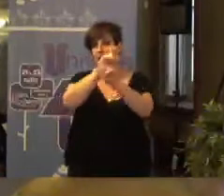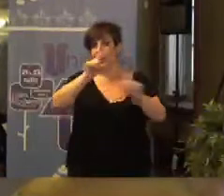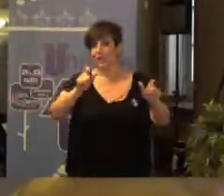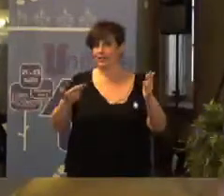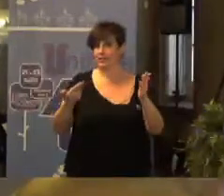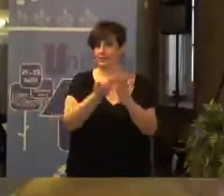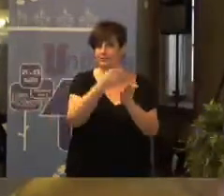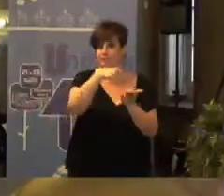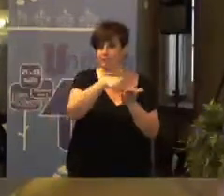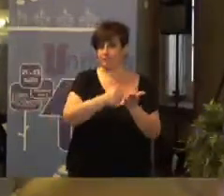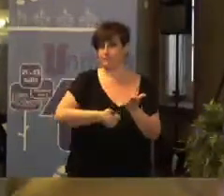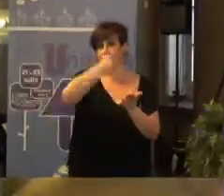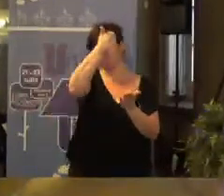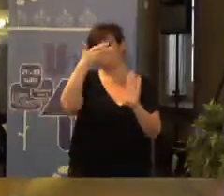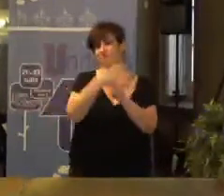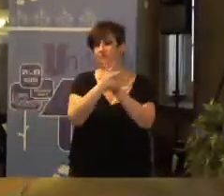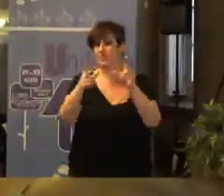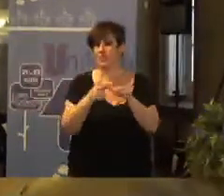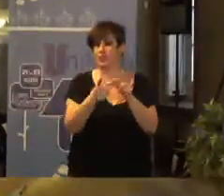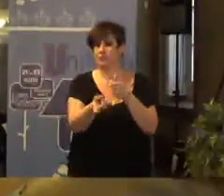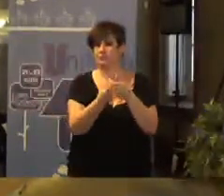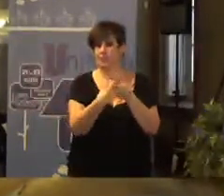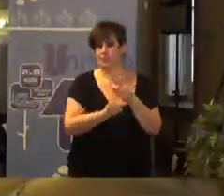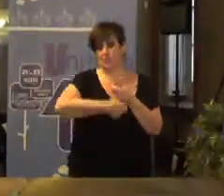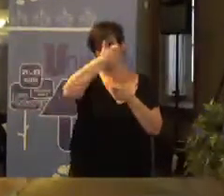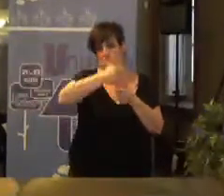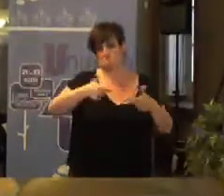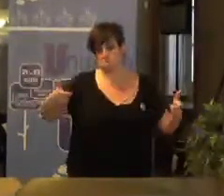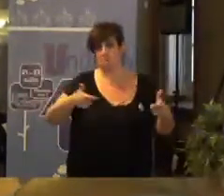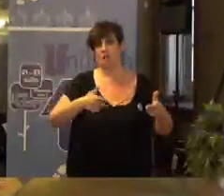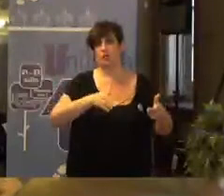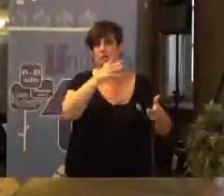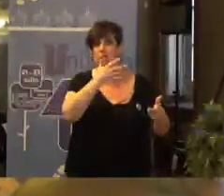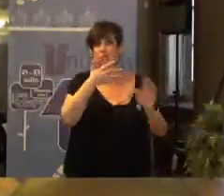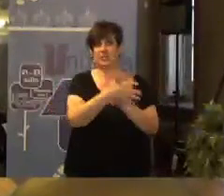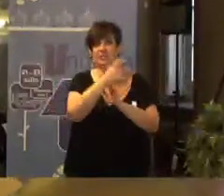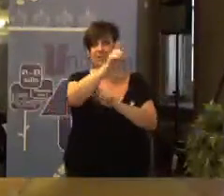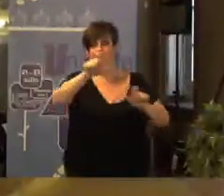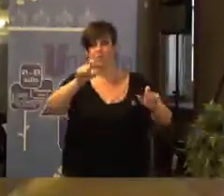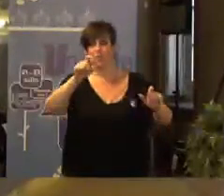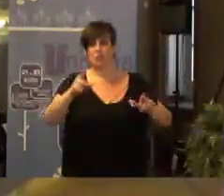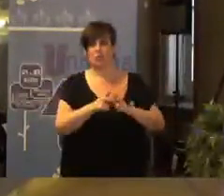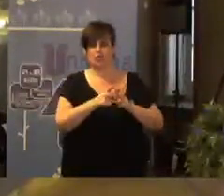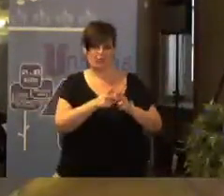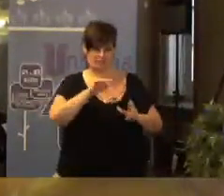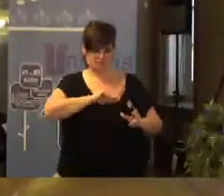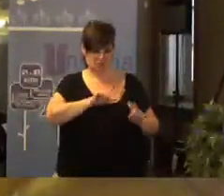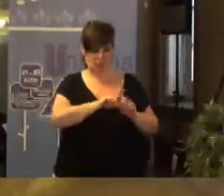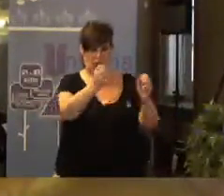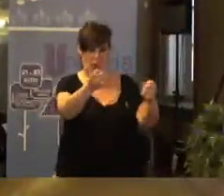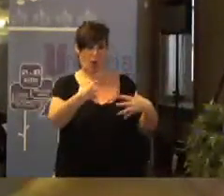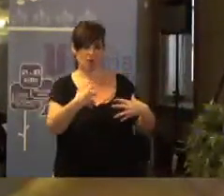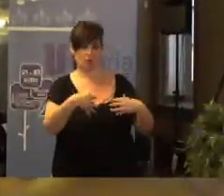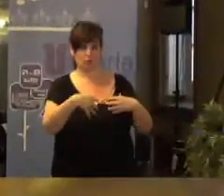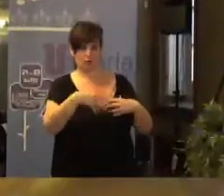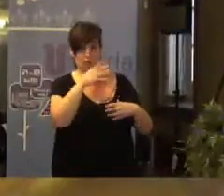hai implicado, por lo tanto hai máis espacios da sociedade que se entenden abandonados en dereitos que consideran básicos. Digo iso tamén